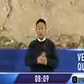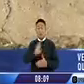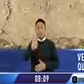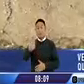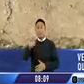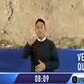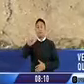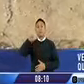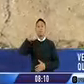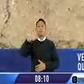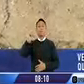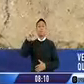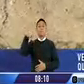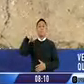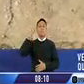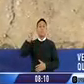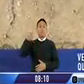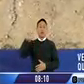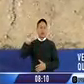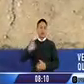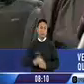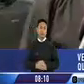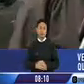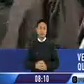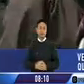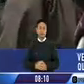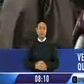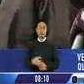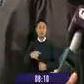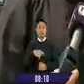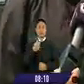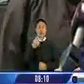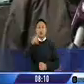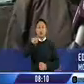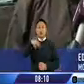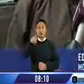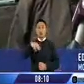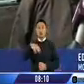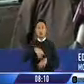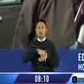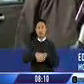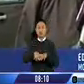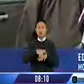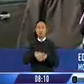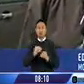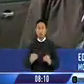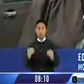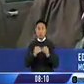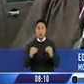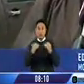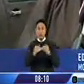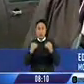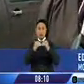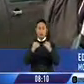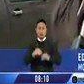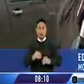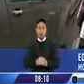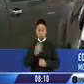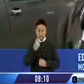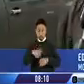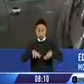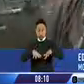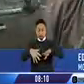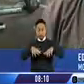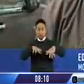en una tubería, es lo que denuncian. Ya casi dos meses y cada día vas más y más, y esto vea, está alzándose ya el